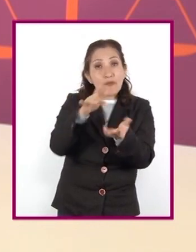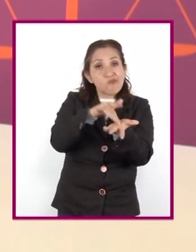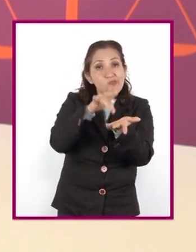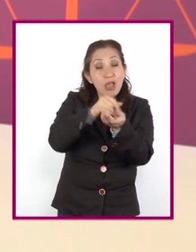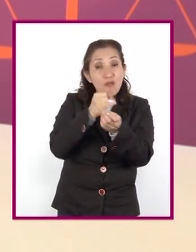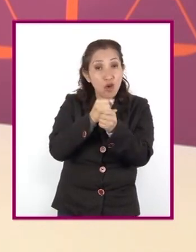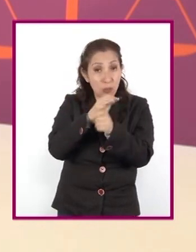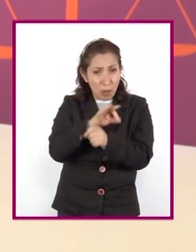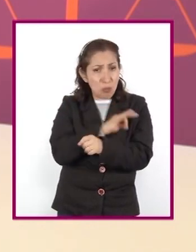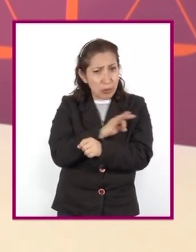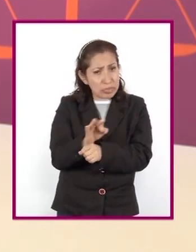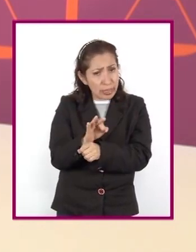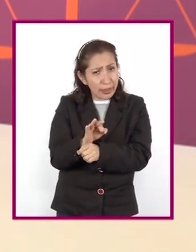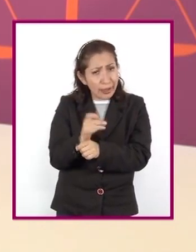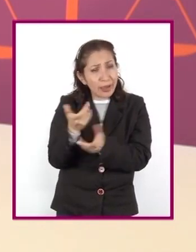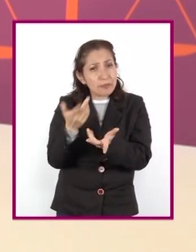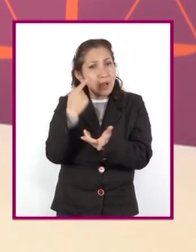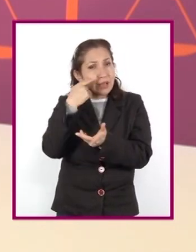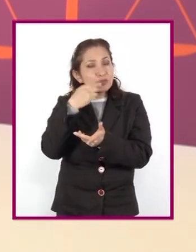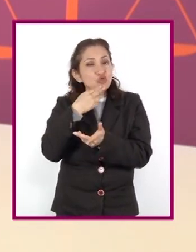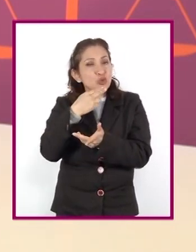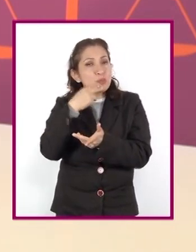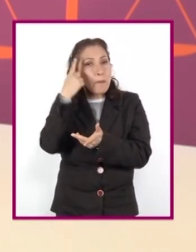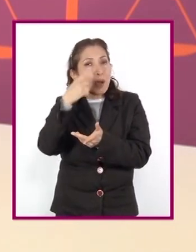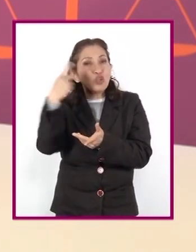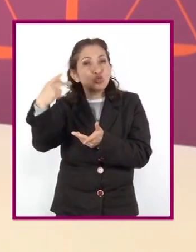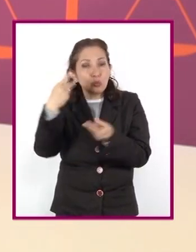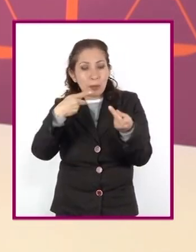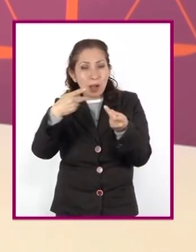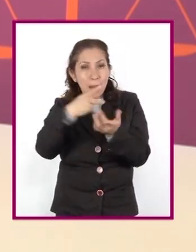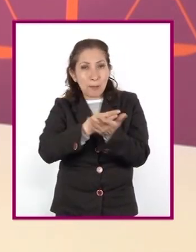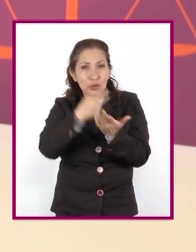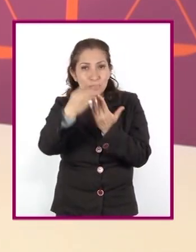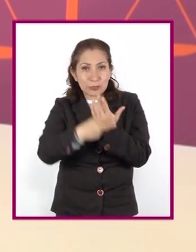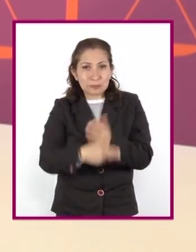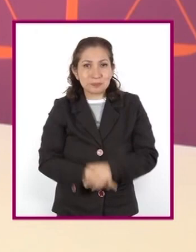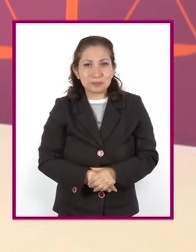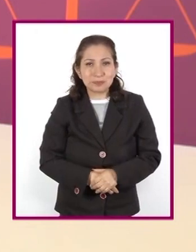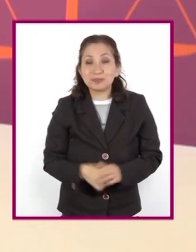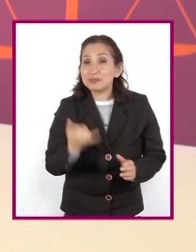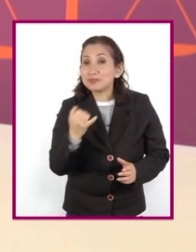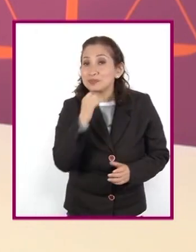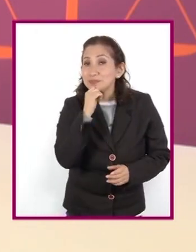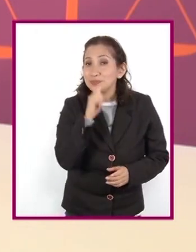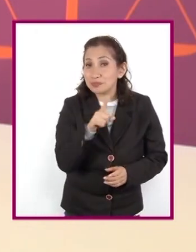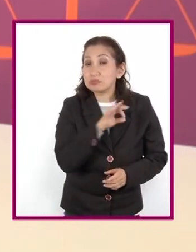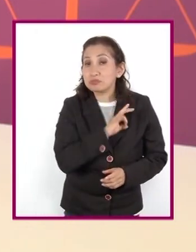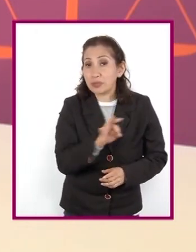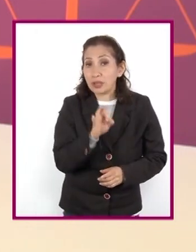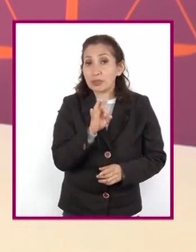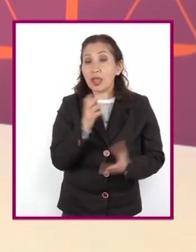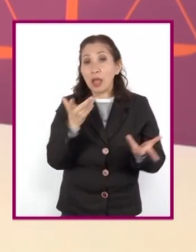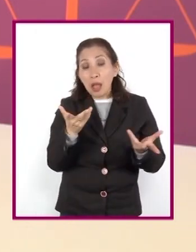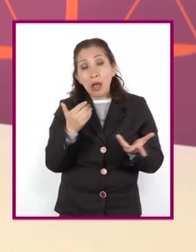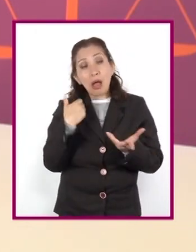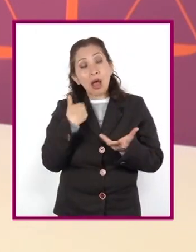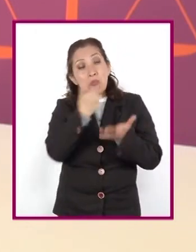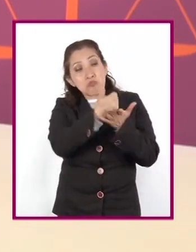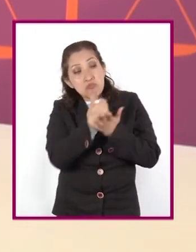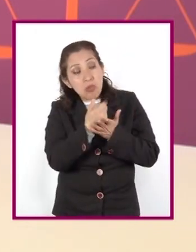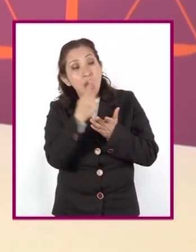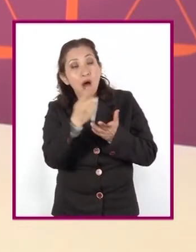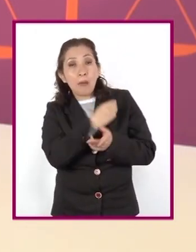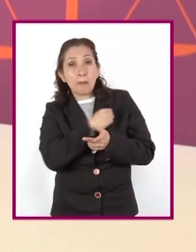la información que pueda ser útil para su proyecto. Asimismo, pueden recurrir a las y